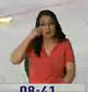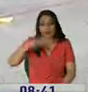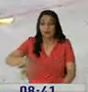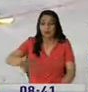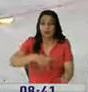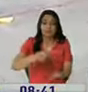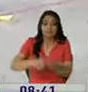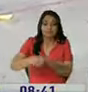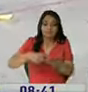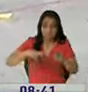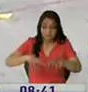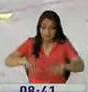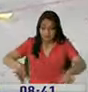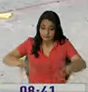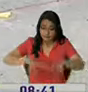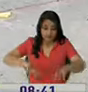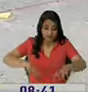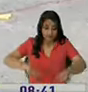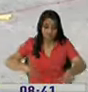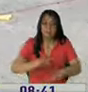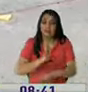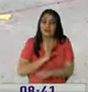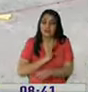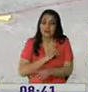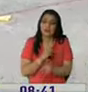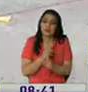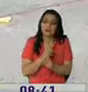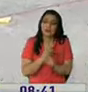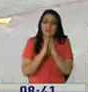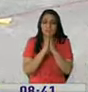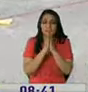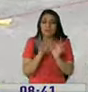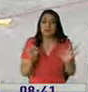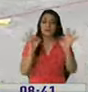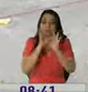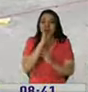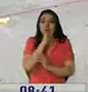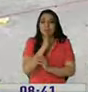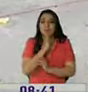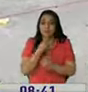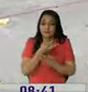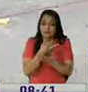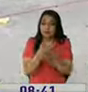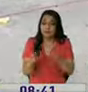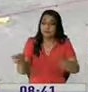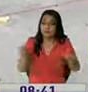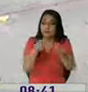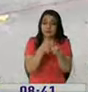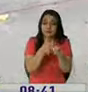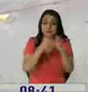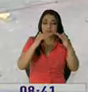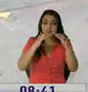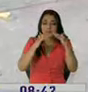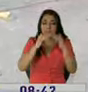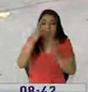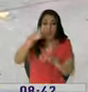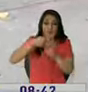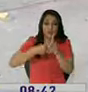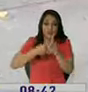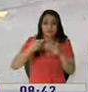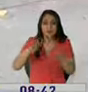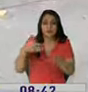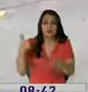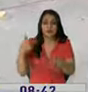varios estudios técnicos acá en este sector, así que también, pues, importante información para quienes viven por el sector, recordarles que en 2 meses